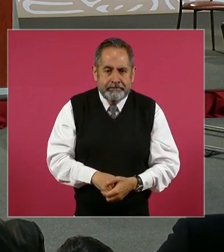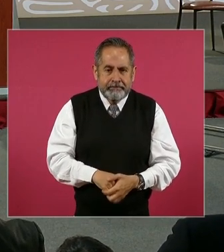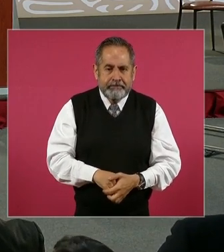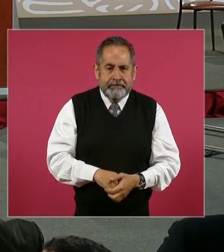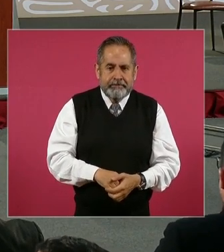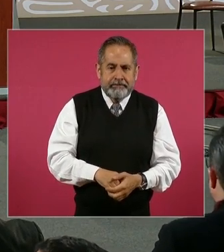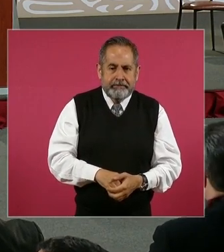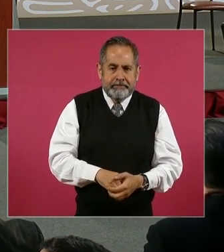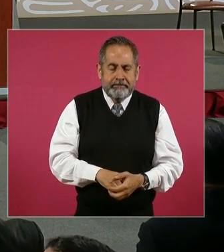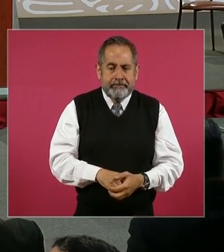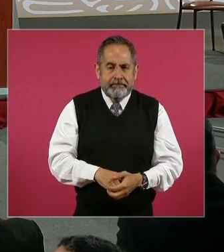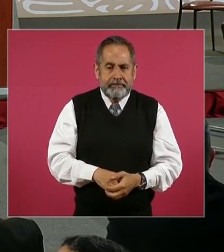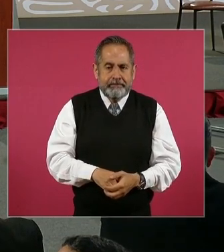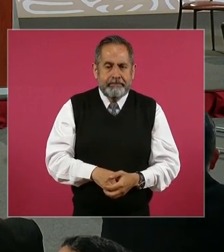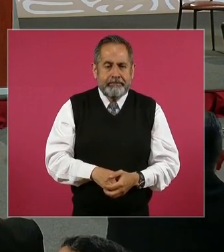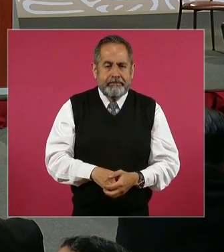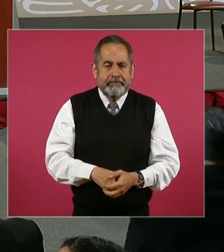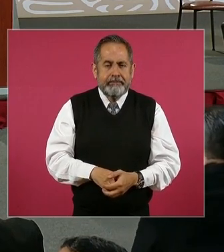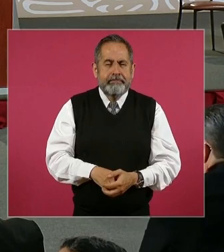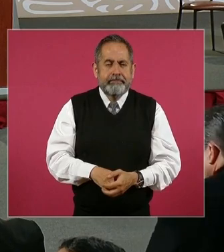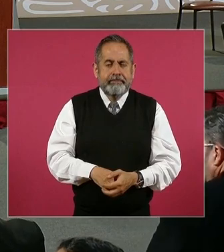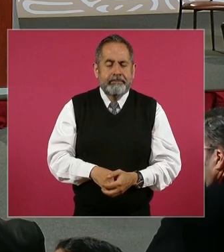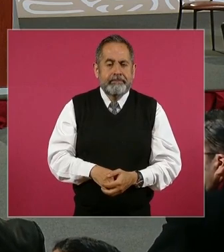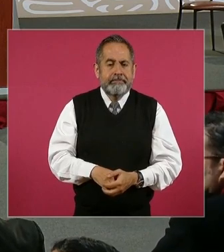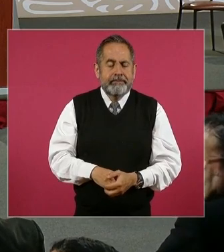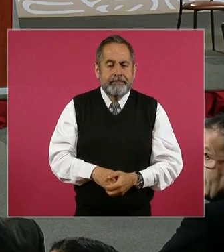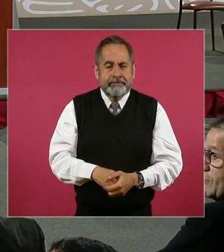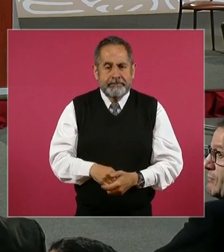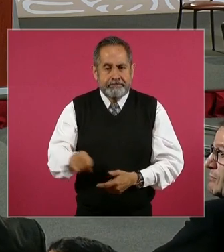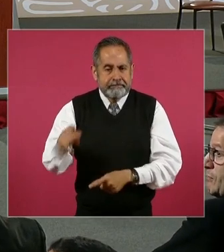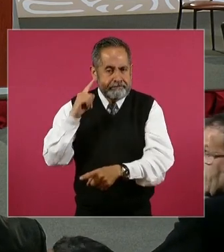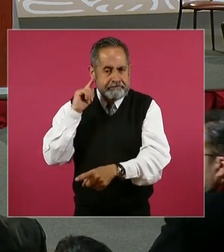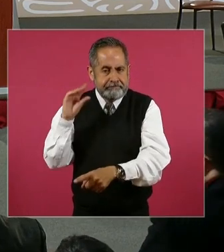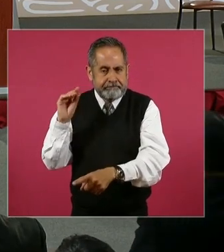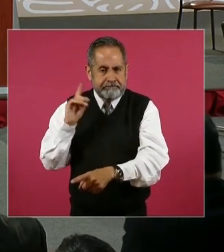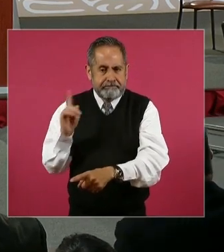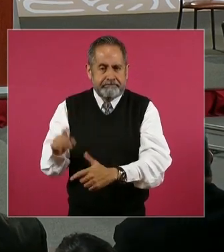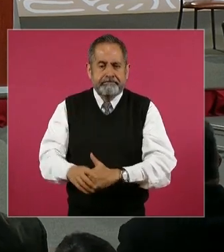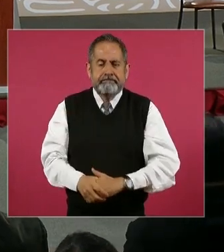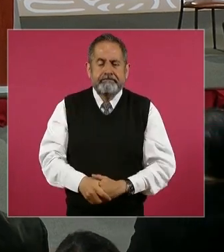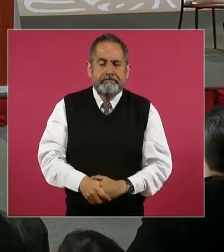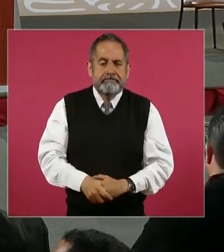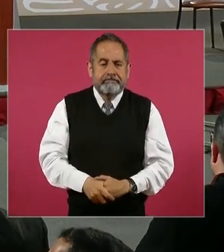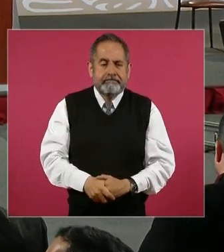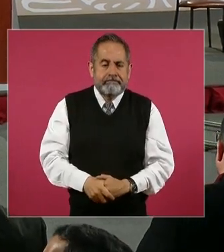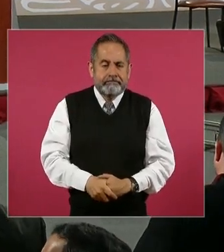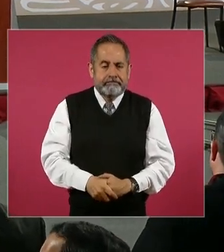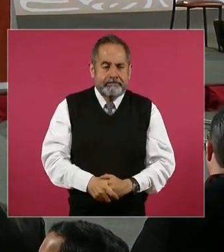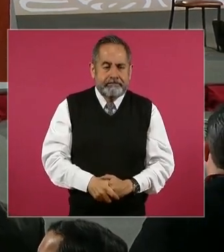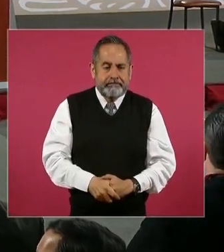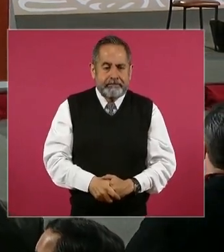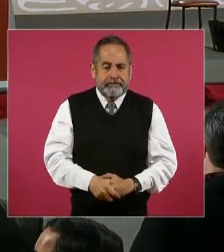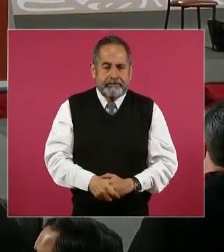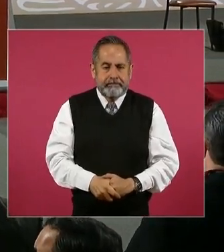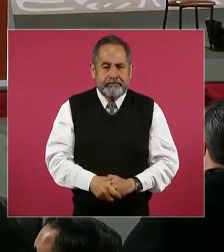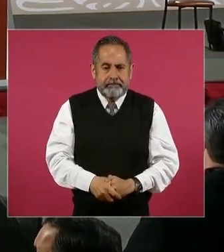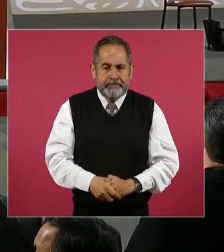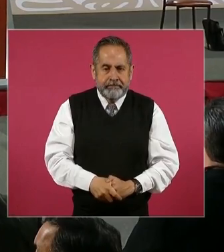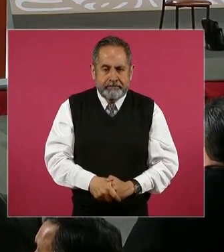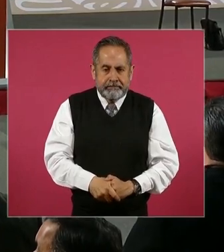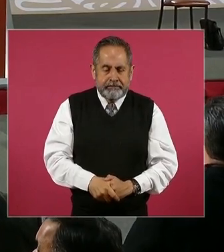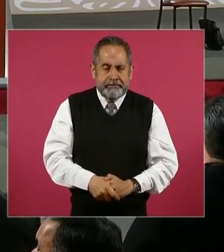a ver eh Don Pablo Ya vimos este la lo bondadoso que son en Estados Unidos con